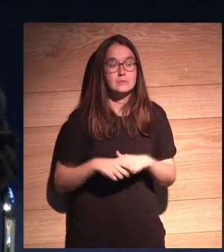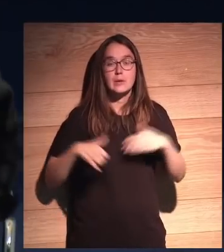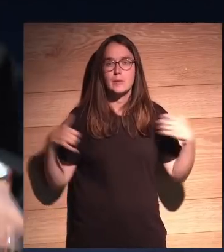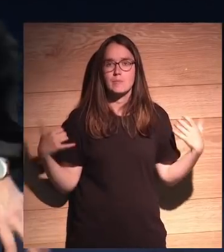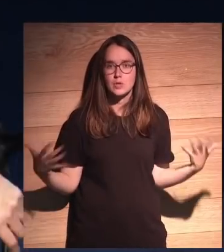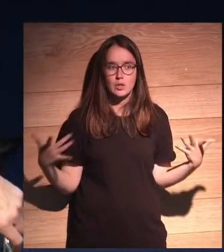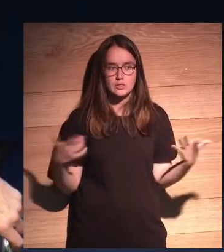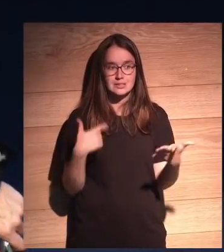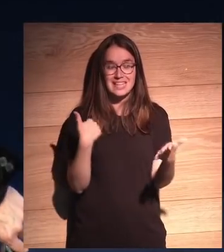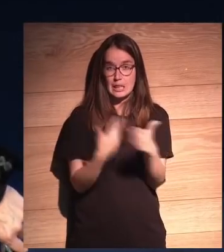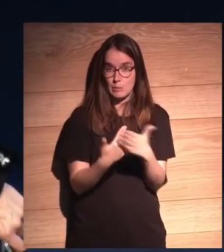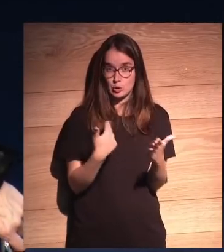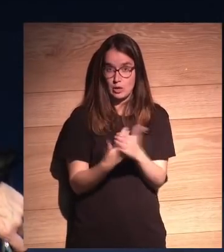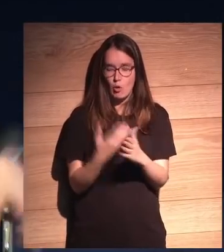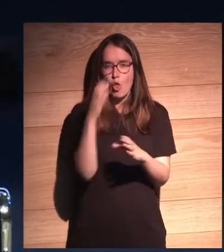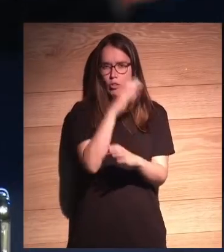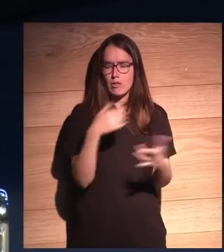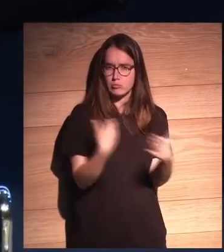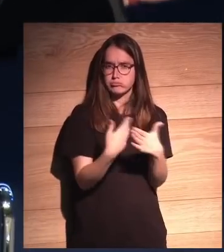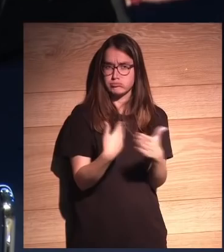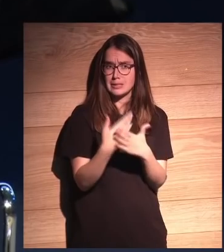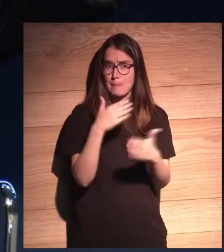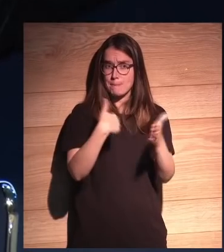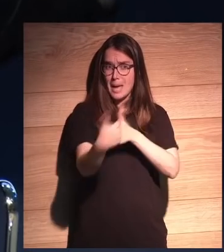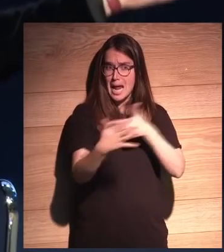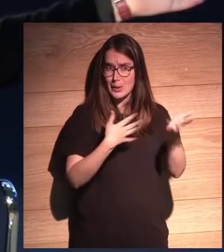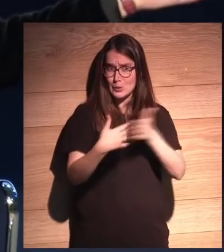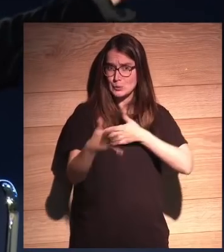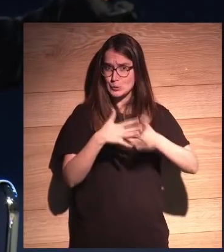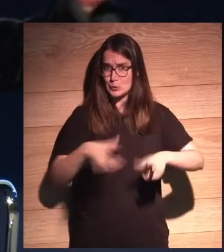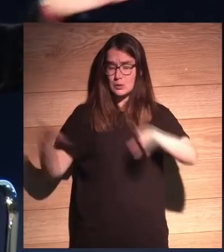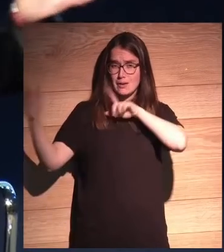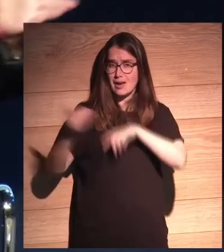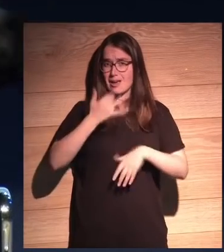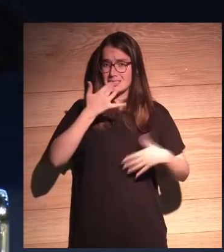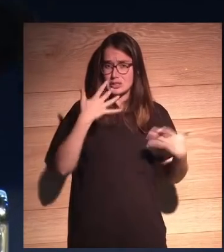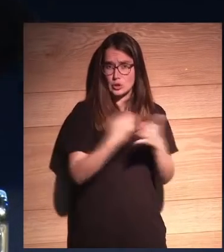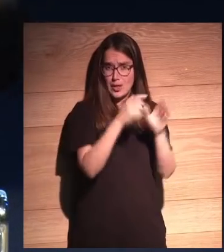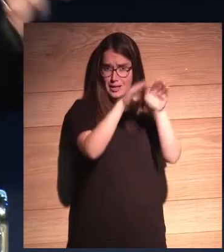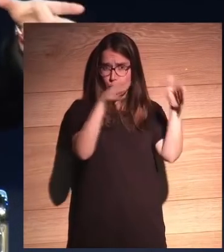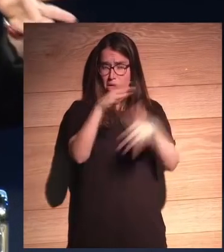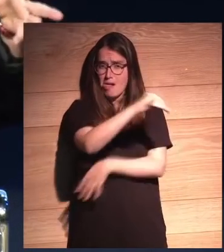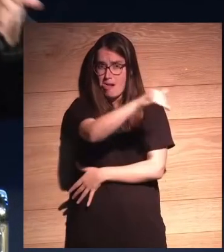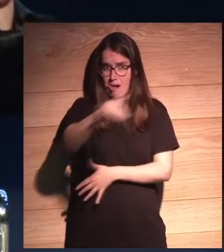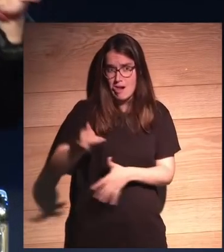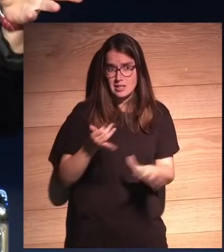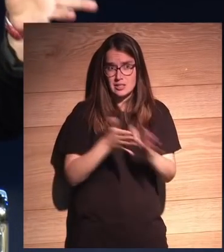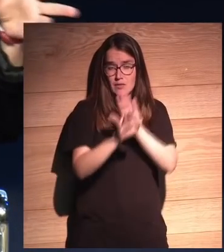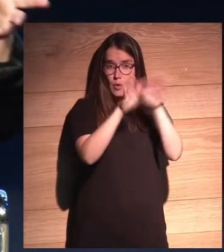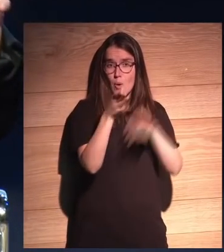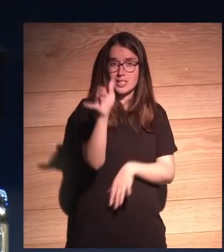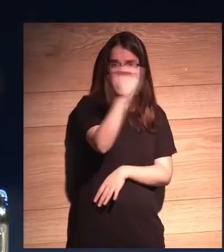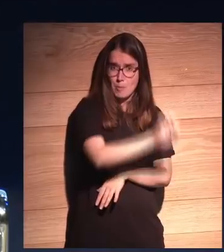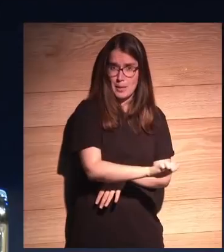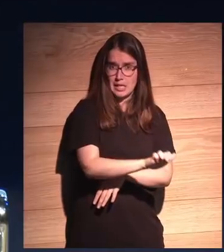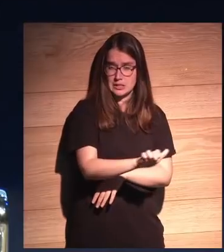Entonces se ha demostrado científicamente que estas manos que aparecen en casi todas las cuevas, y además no solo en las cuevas